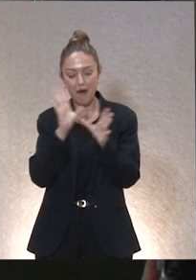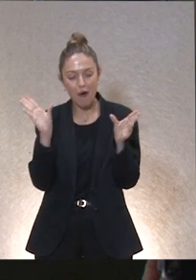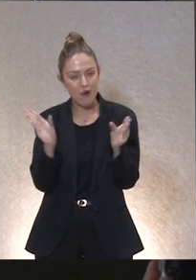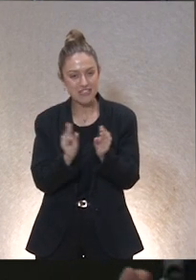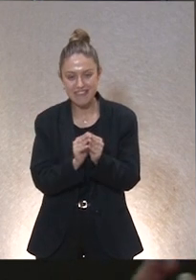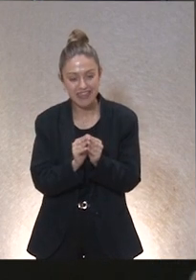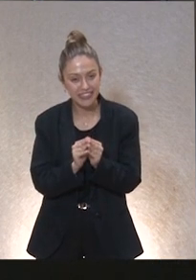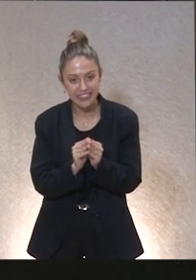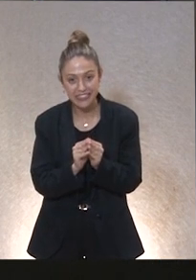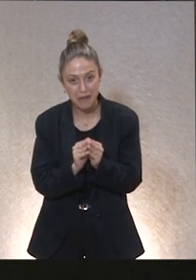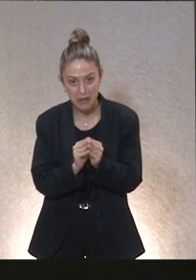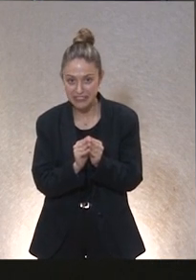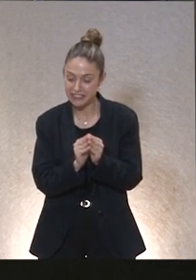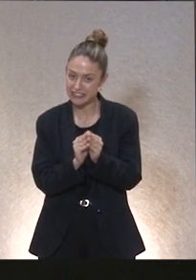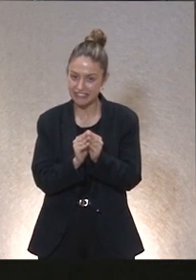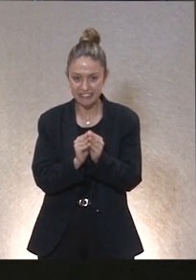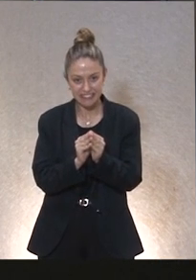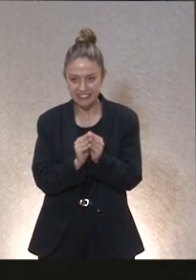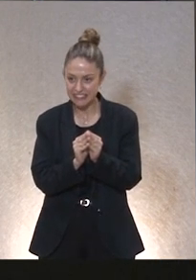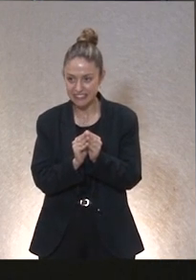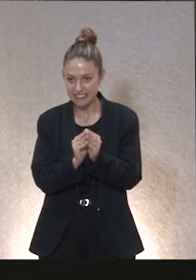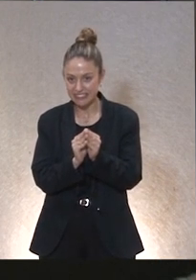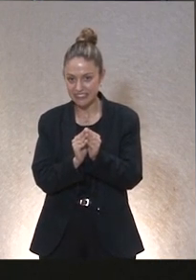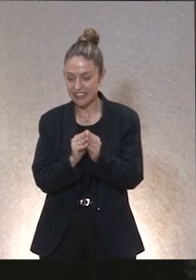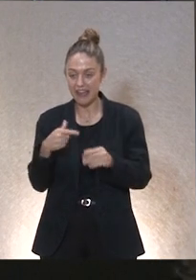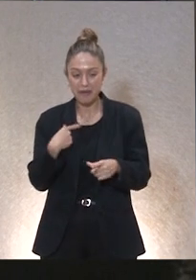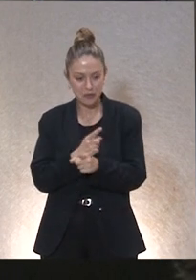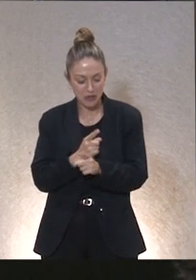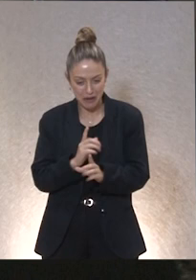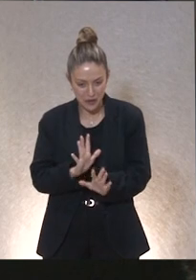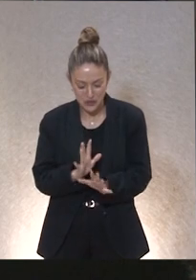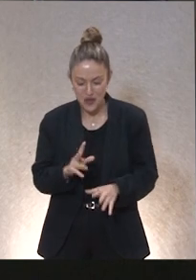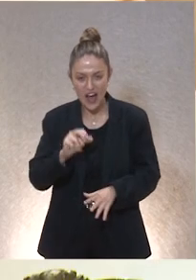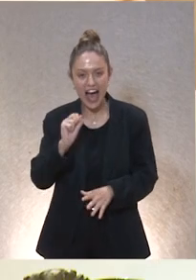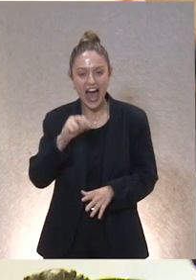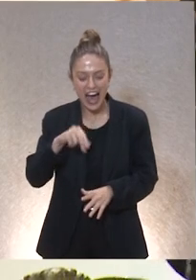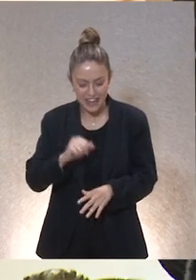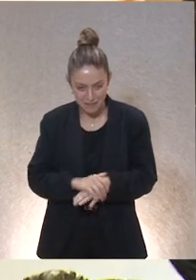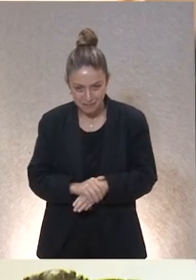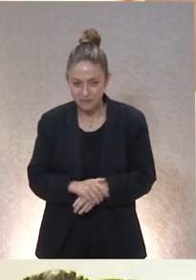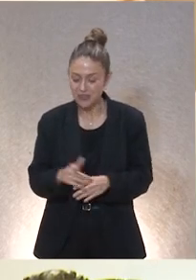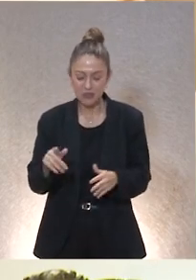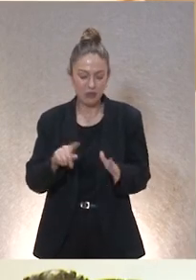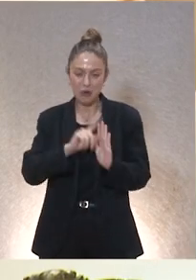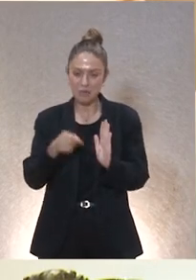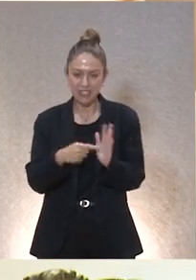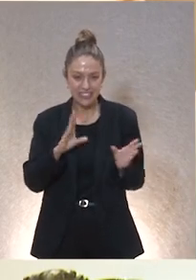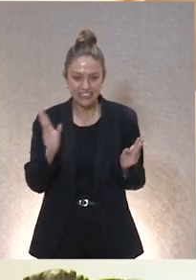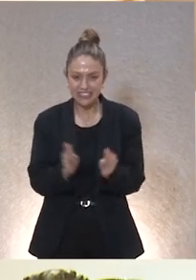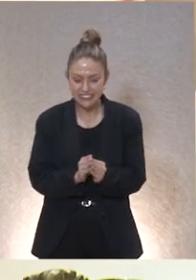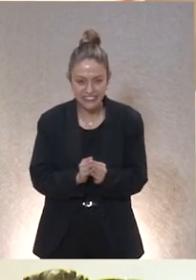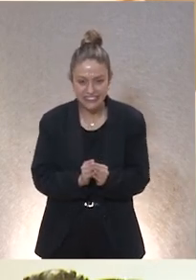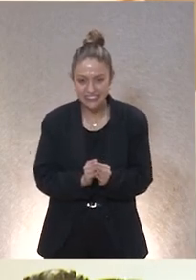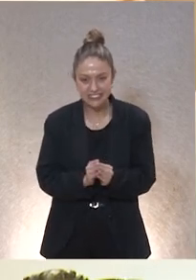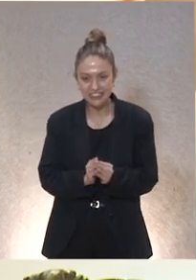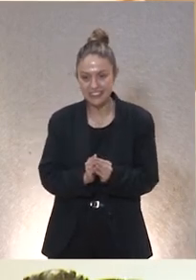síntesis Carmen digo Ana me has puesto nervioso absolutamente total de lo